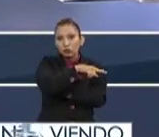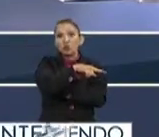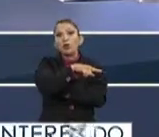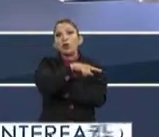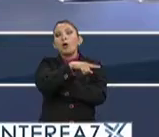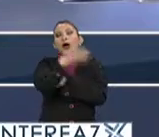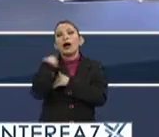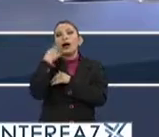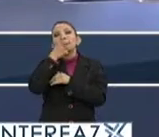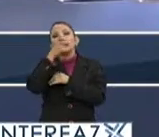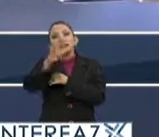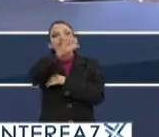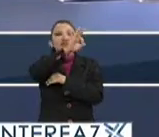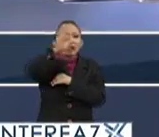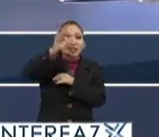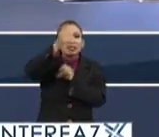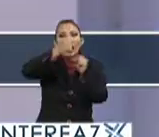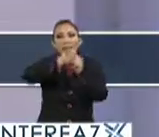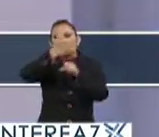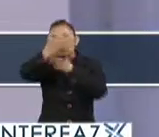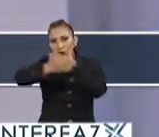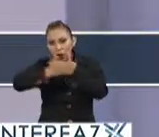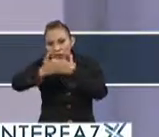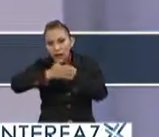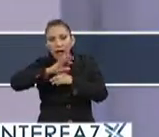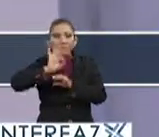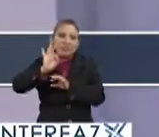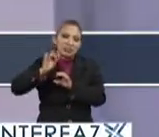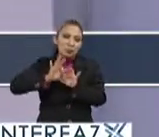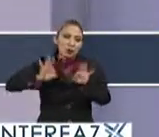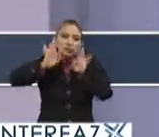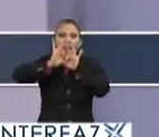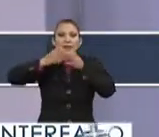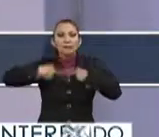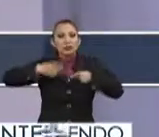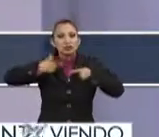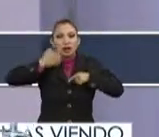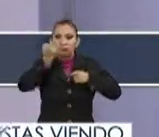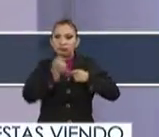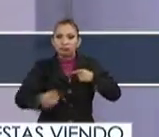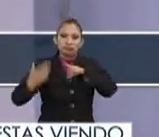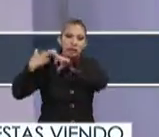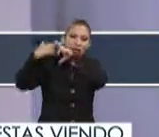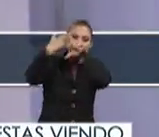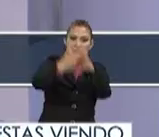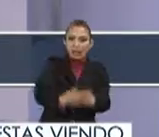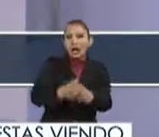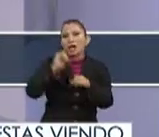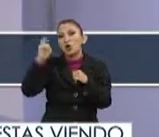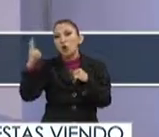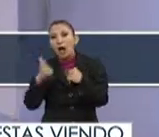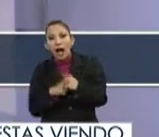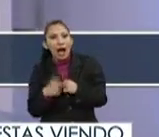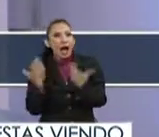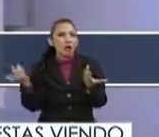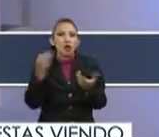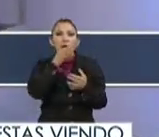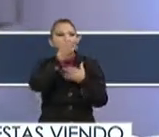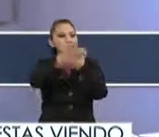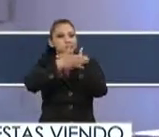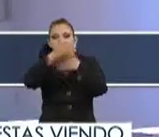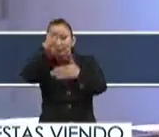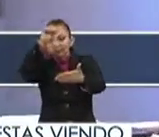todo mencionando las efemérides del año entrante, fechas importantes, compositores que tal vez cumplen algún aniversario